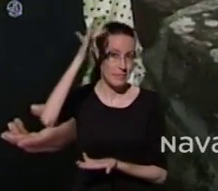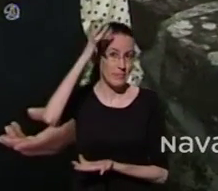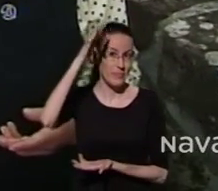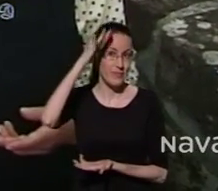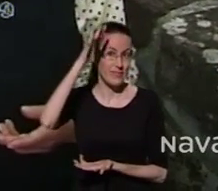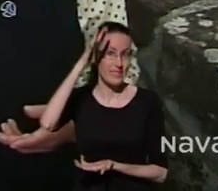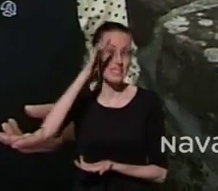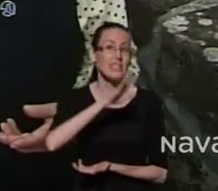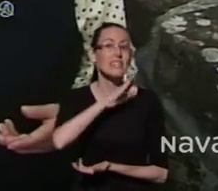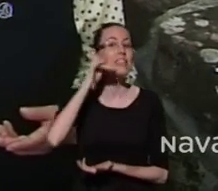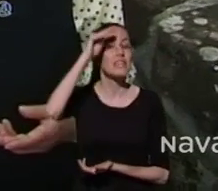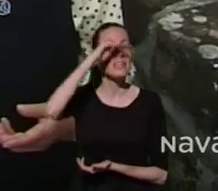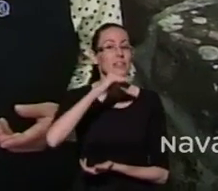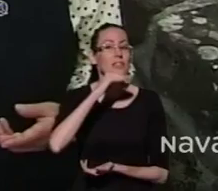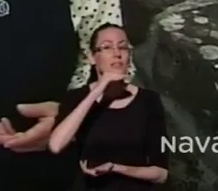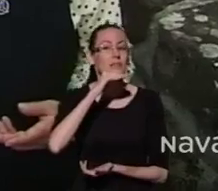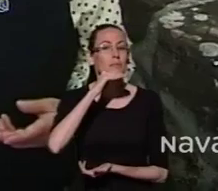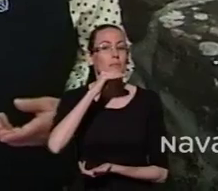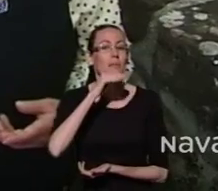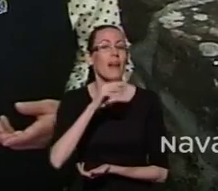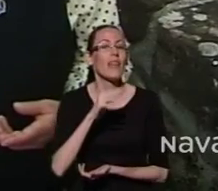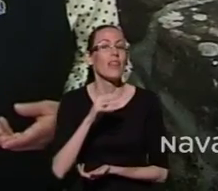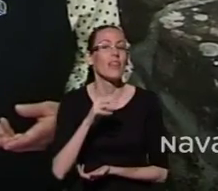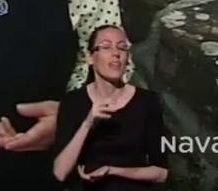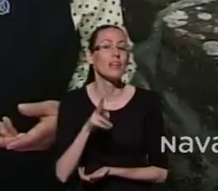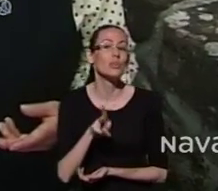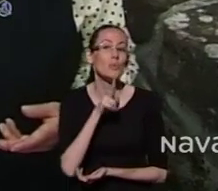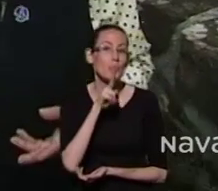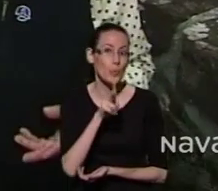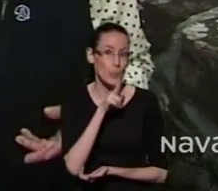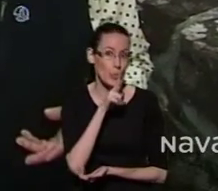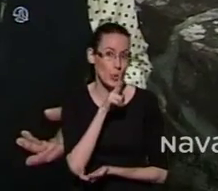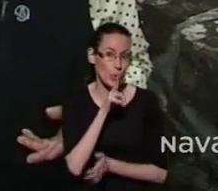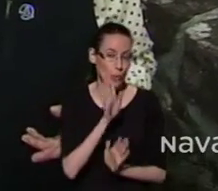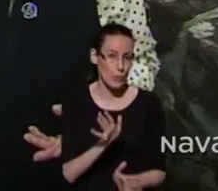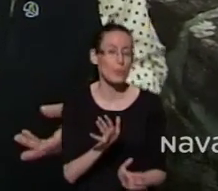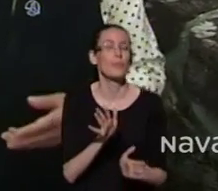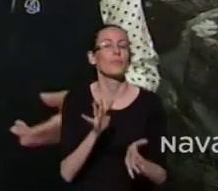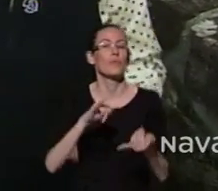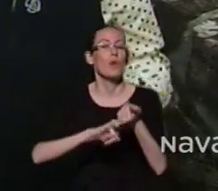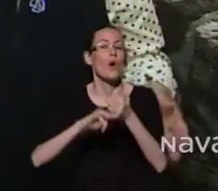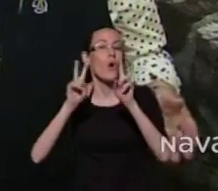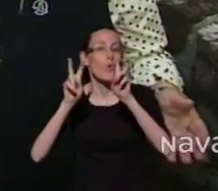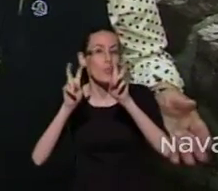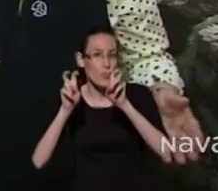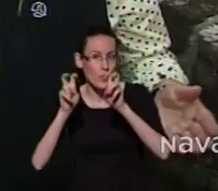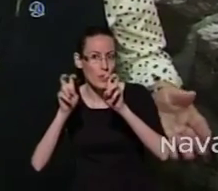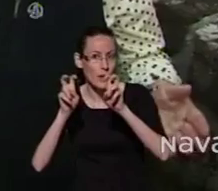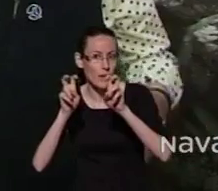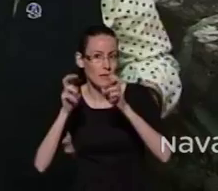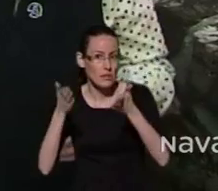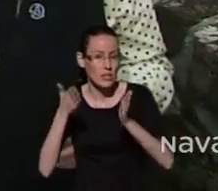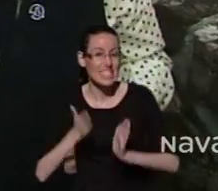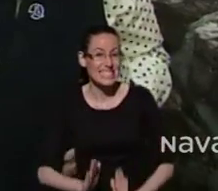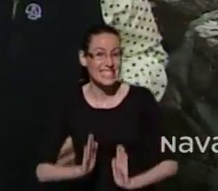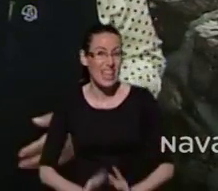Pero él era viudo antes, no era padre de las niñas. Y al morir la mujer, se